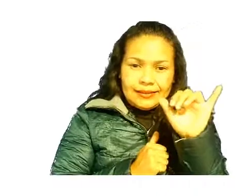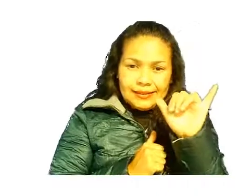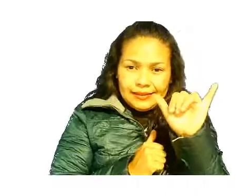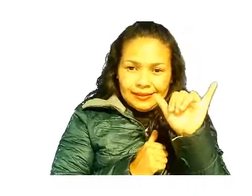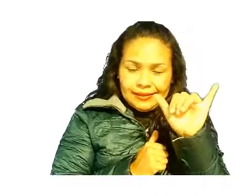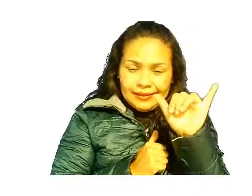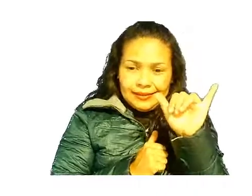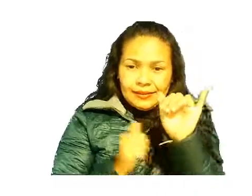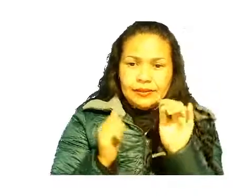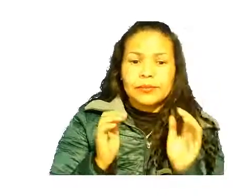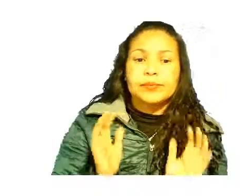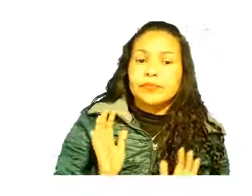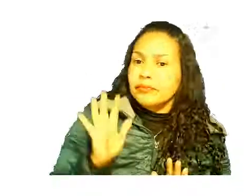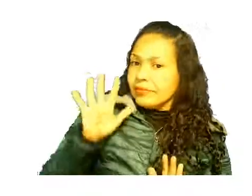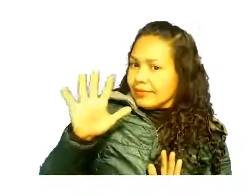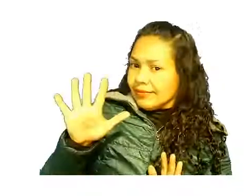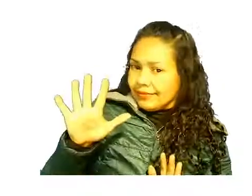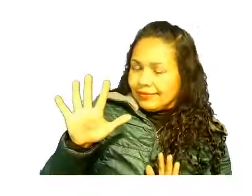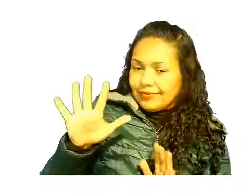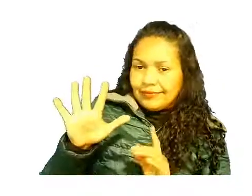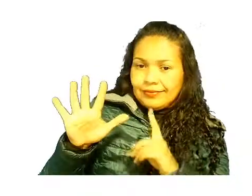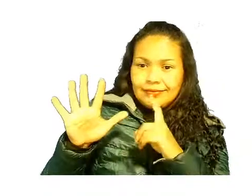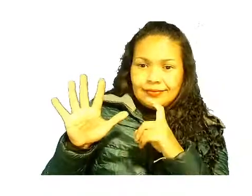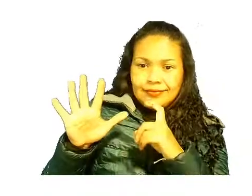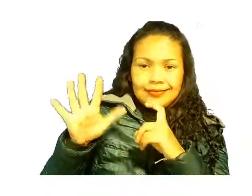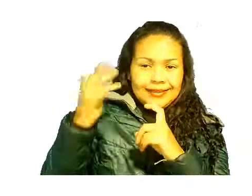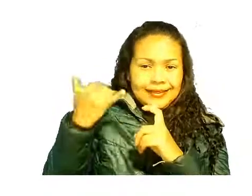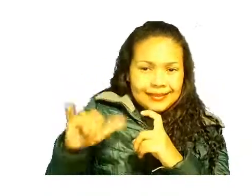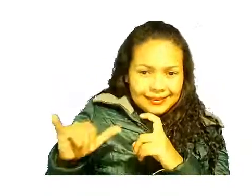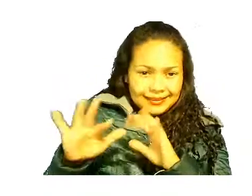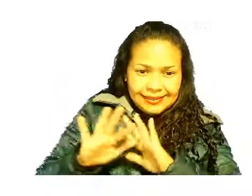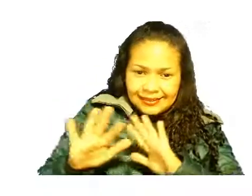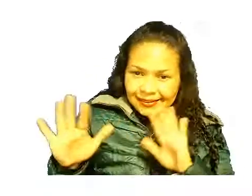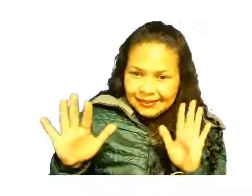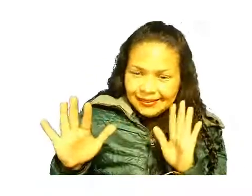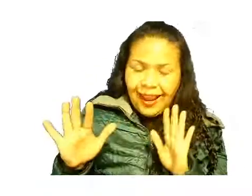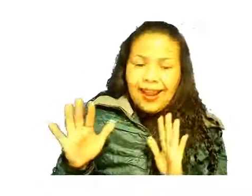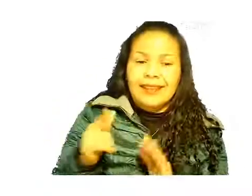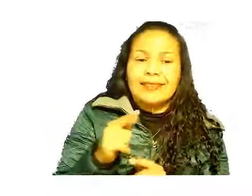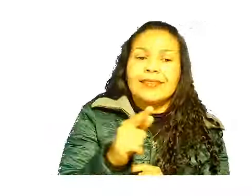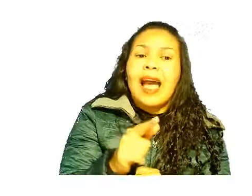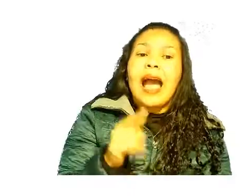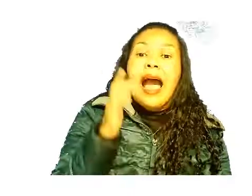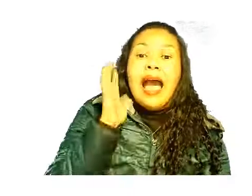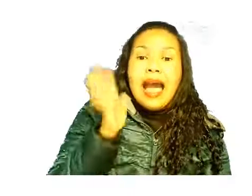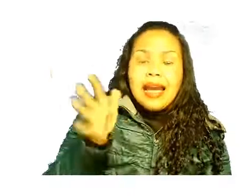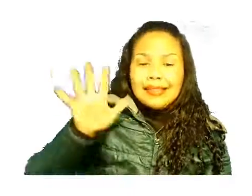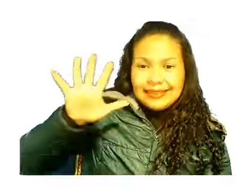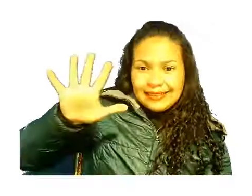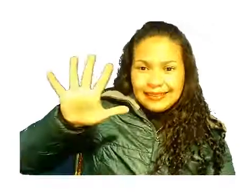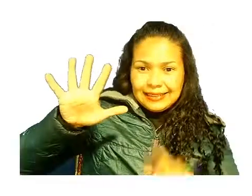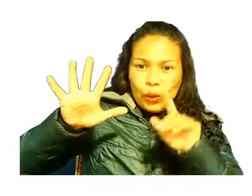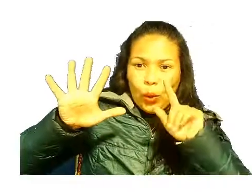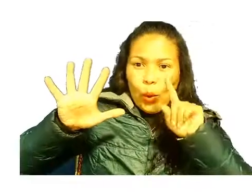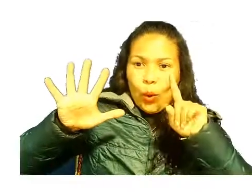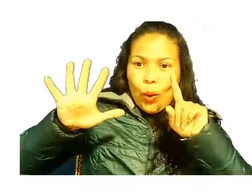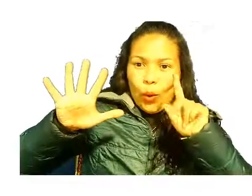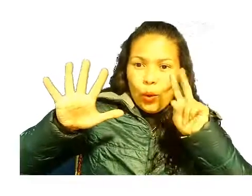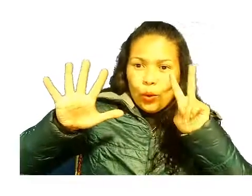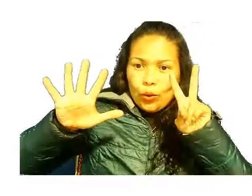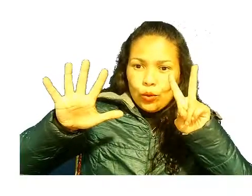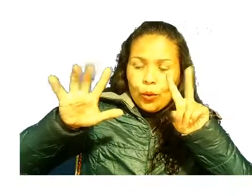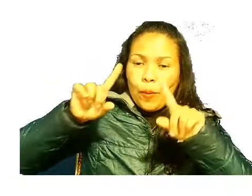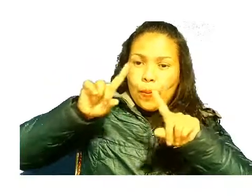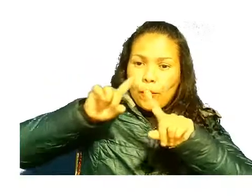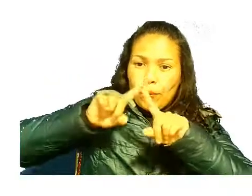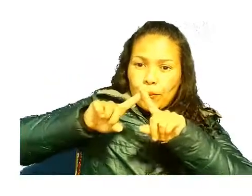es 10xy, ya tenemos 5x. Entonces, El 5, como lo vemos en pantalla, al